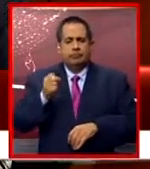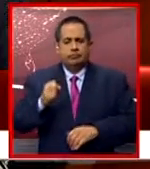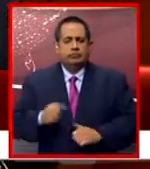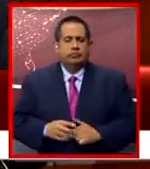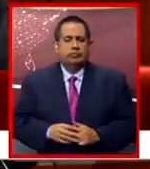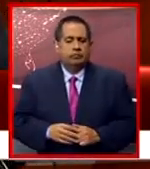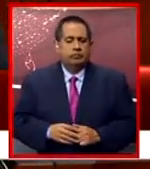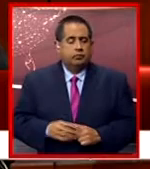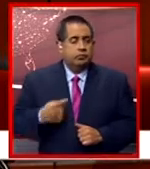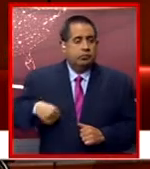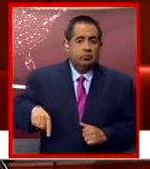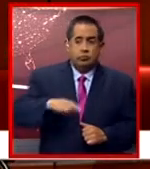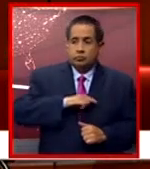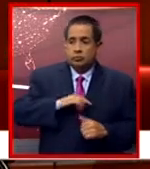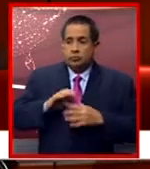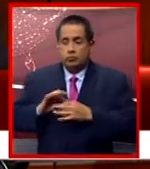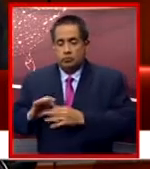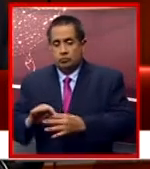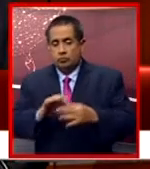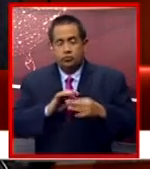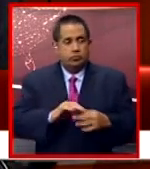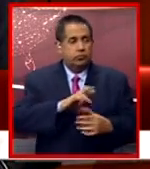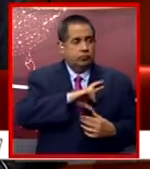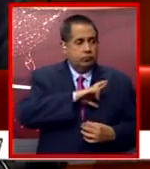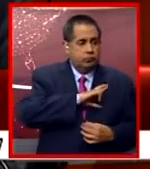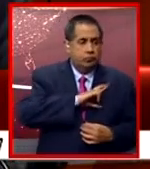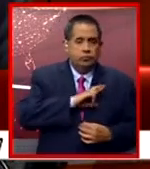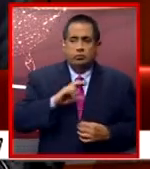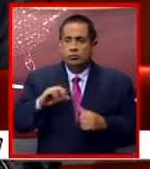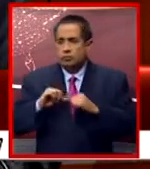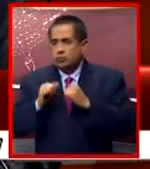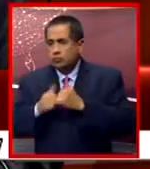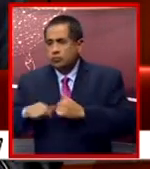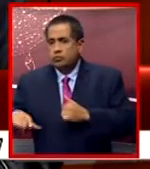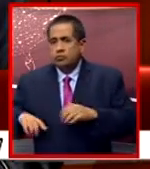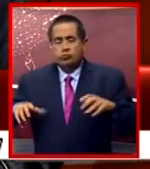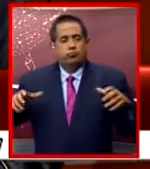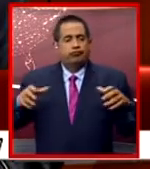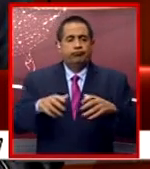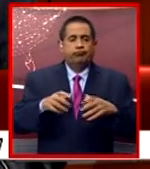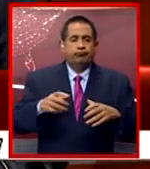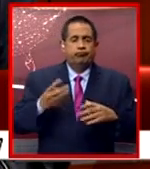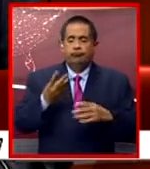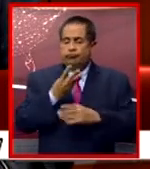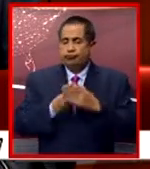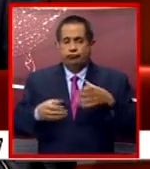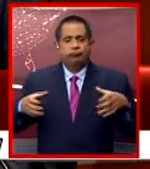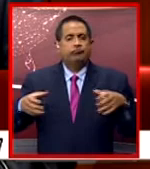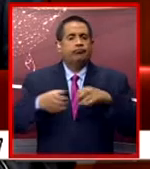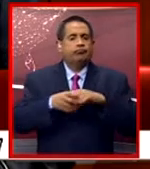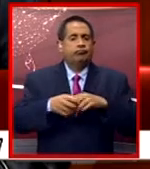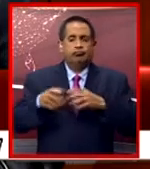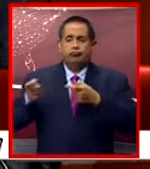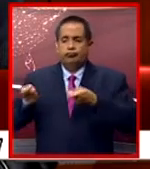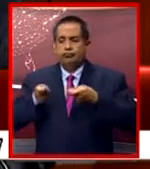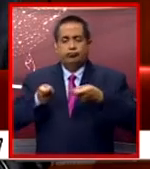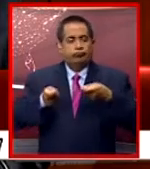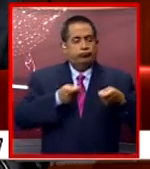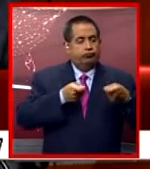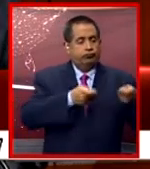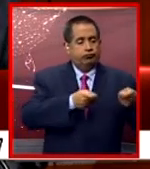Estamos unidos, la sociedad civil, el sector privado y los 3 órdenes de gobierno. Para emprender la